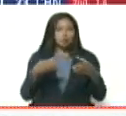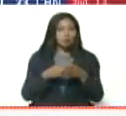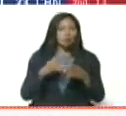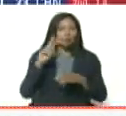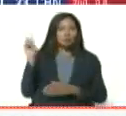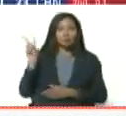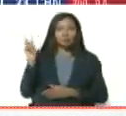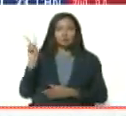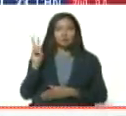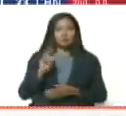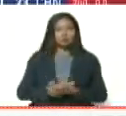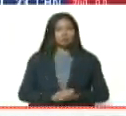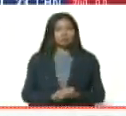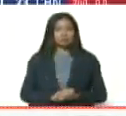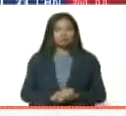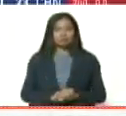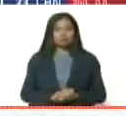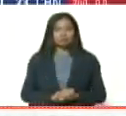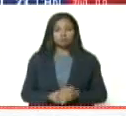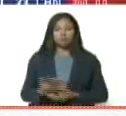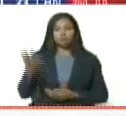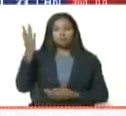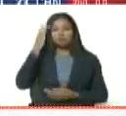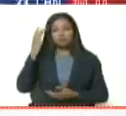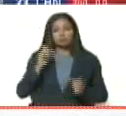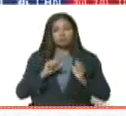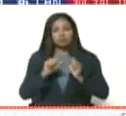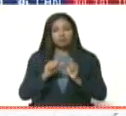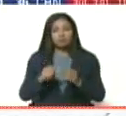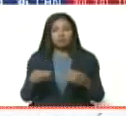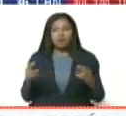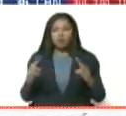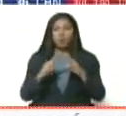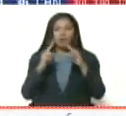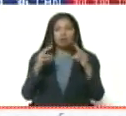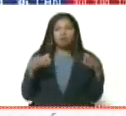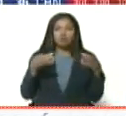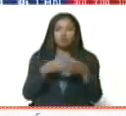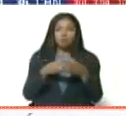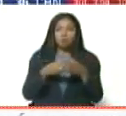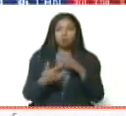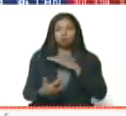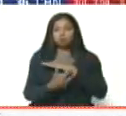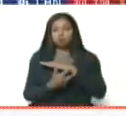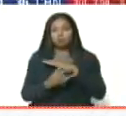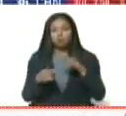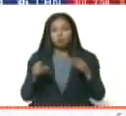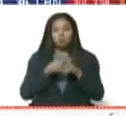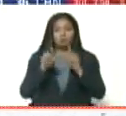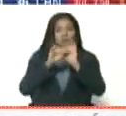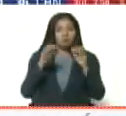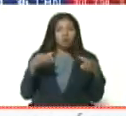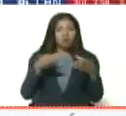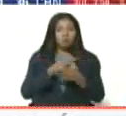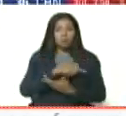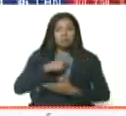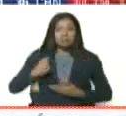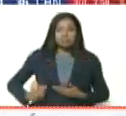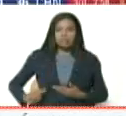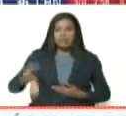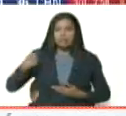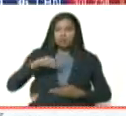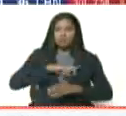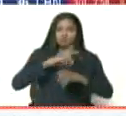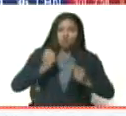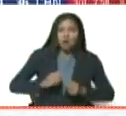hoy. Supieron mantener el juego en equipo. Supieron, el equipo de China es un equipo